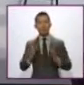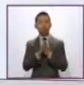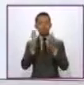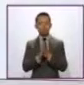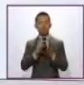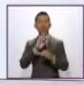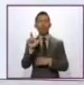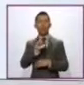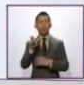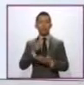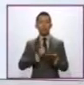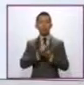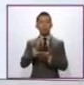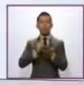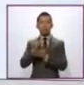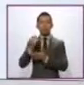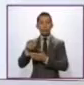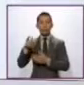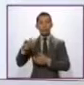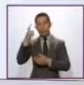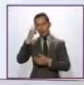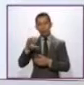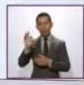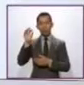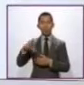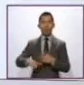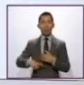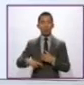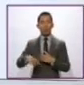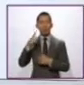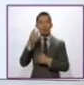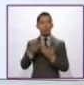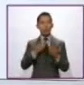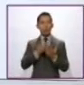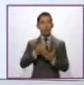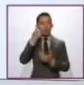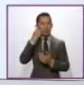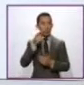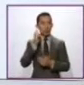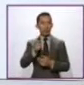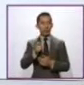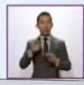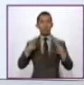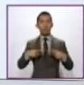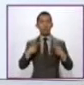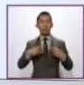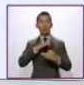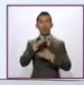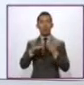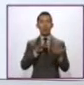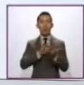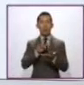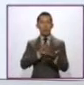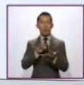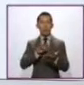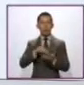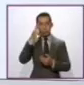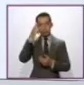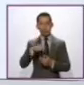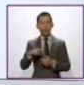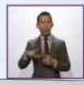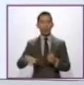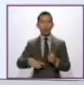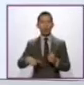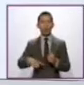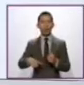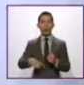toma de decisiones del Estado? ¿Qué propone para que la ciudadanía se involucre y participe activamente en la gobernanza del Estado y